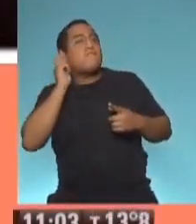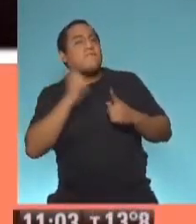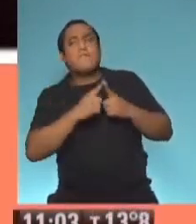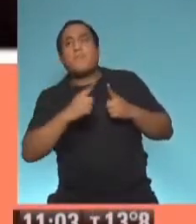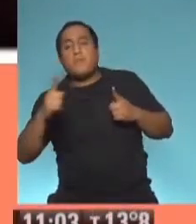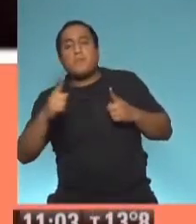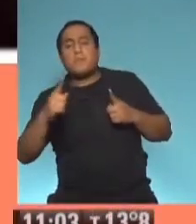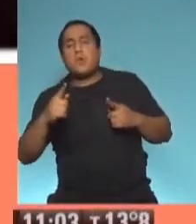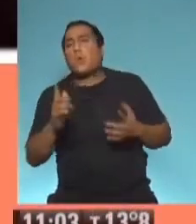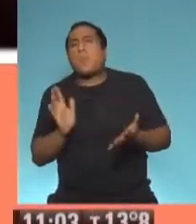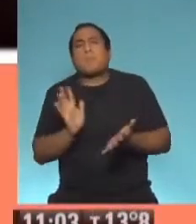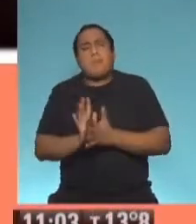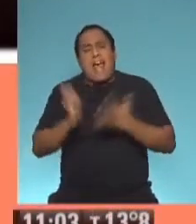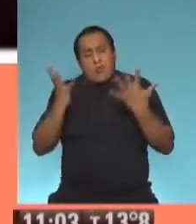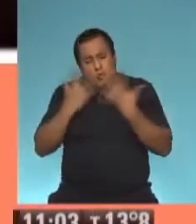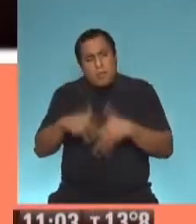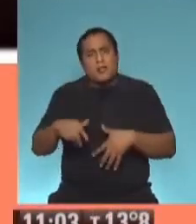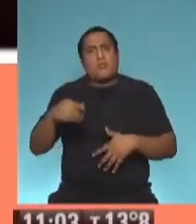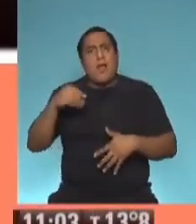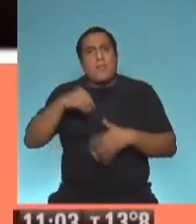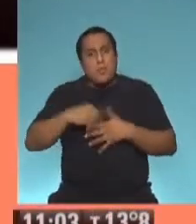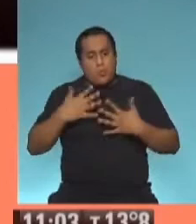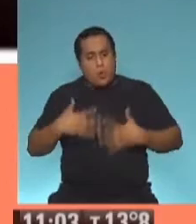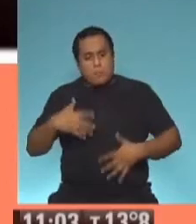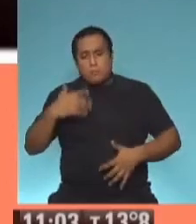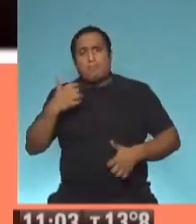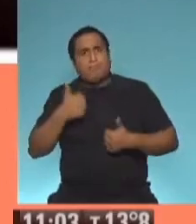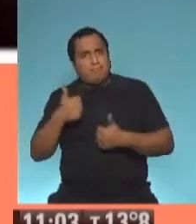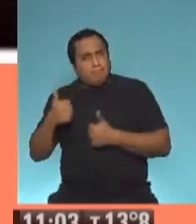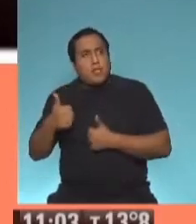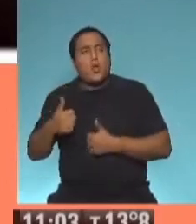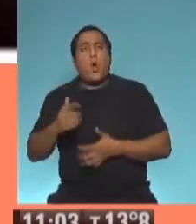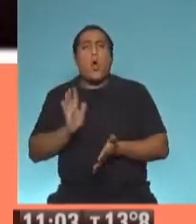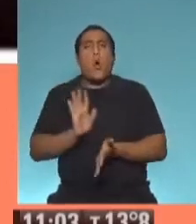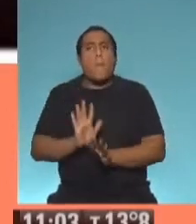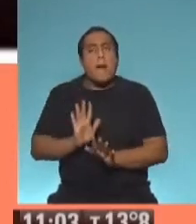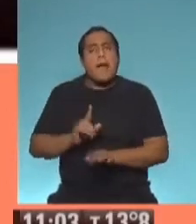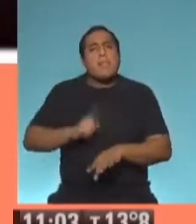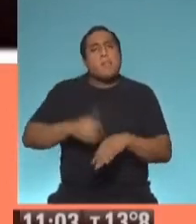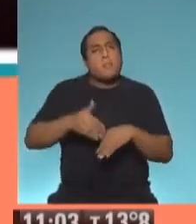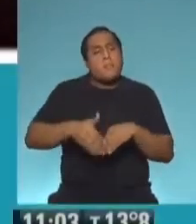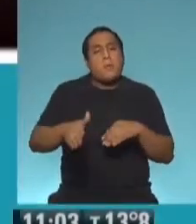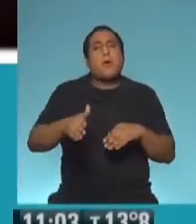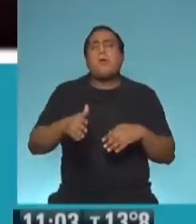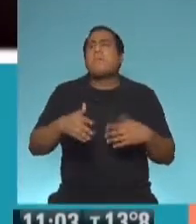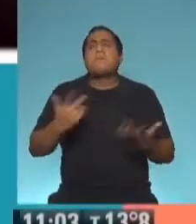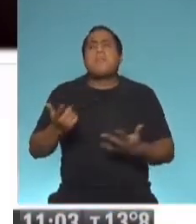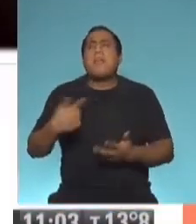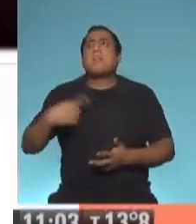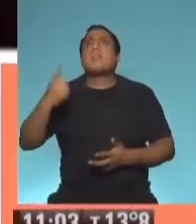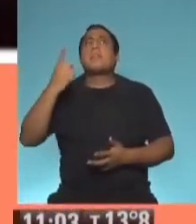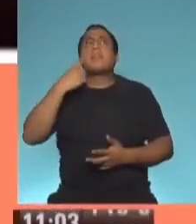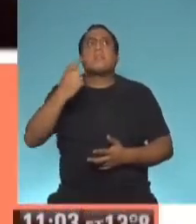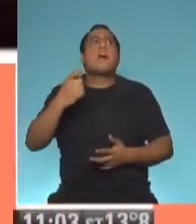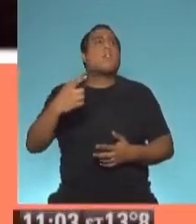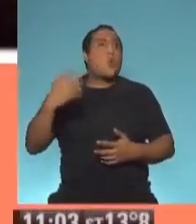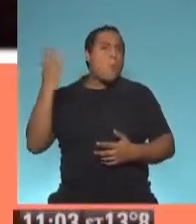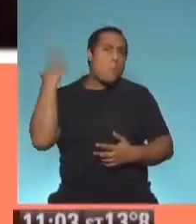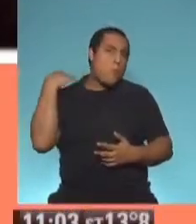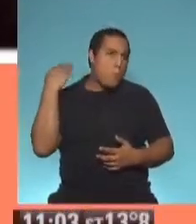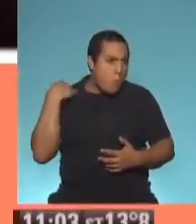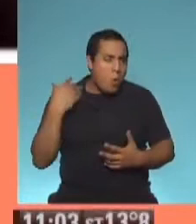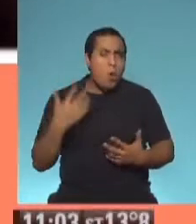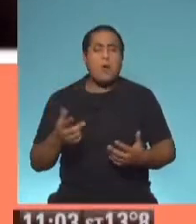es automático ese beneficio? ¿Tengo que esperar un tiempo prudencial? ¿Cuándo empiezo a notar que mi capacidad pulmonar, mi